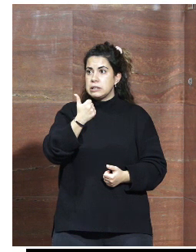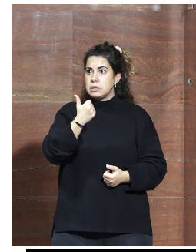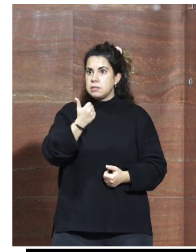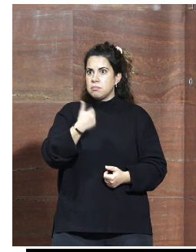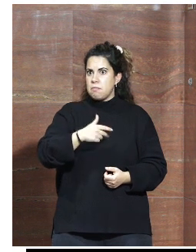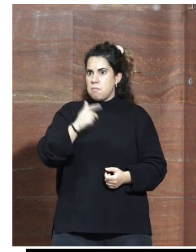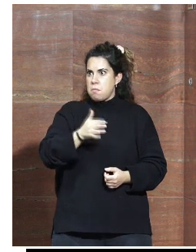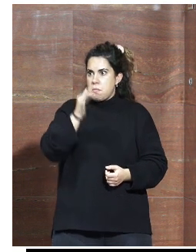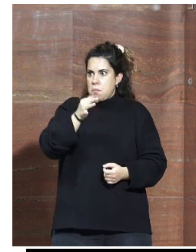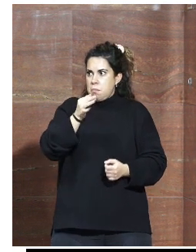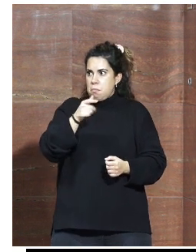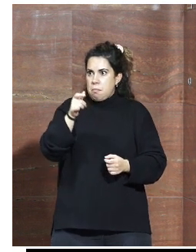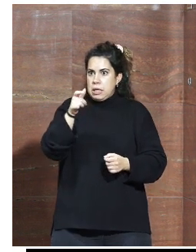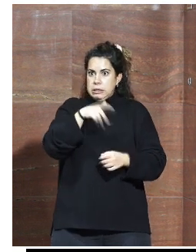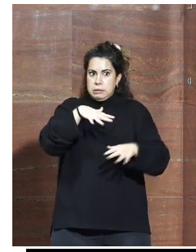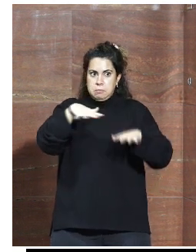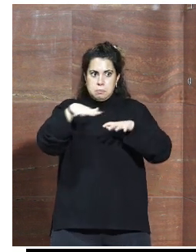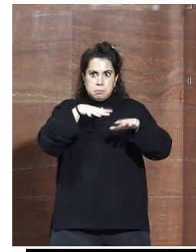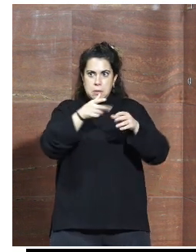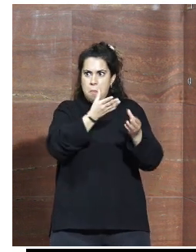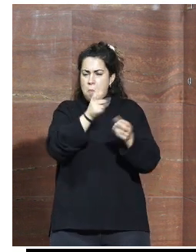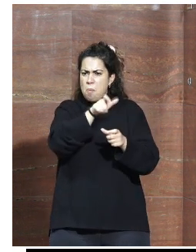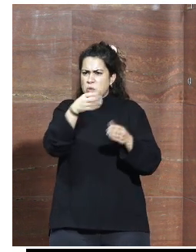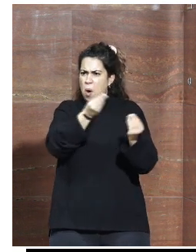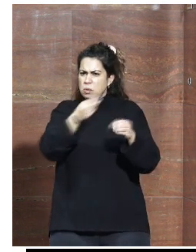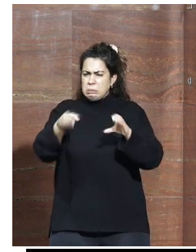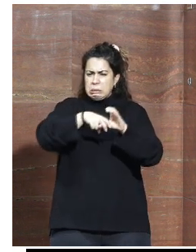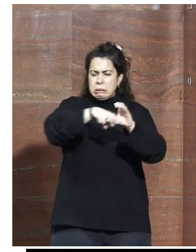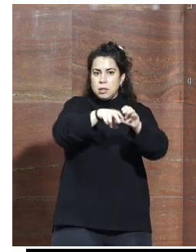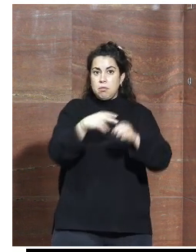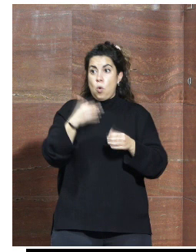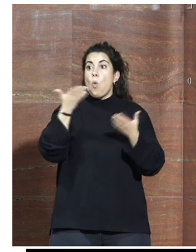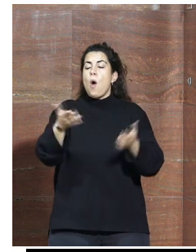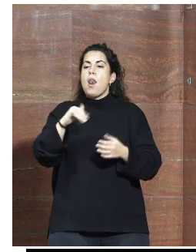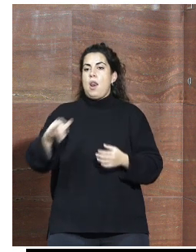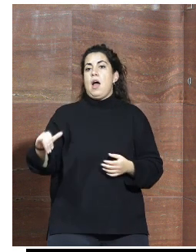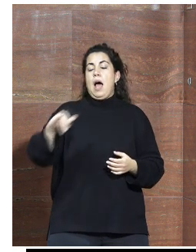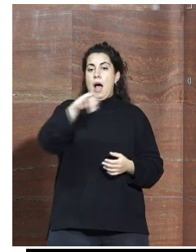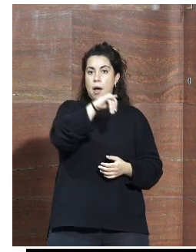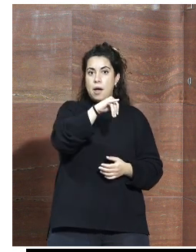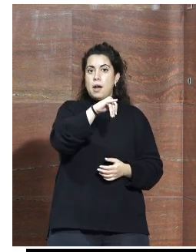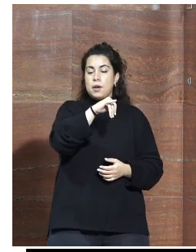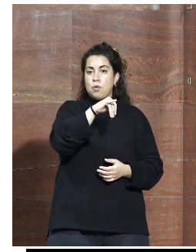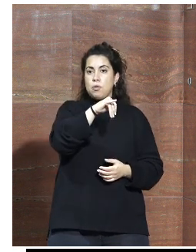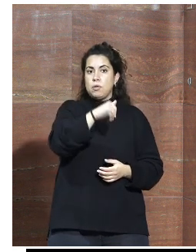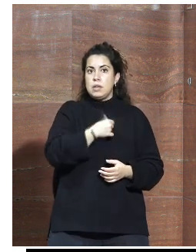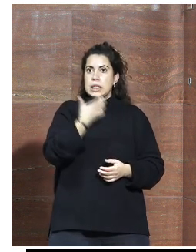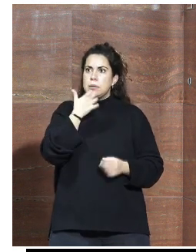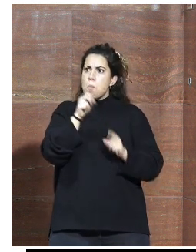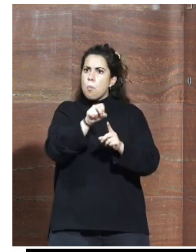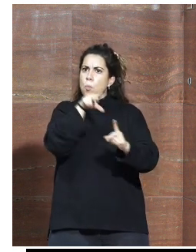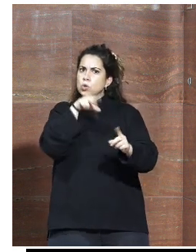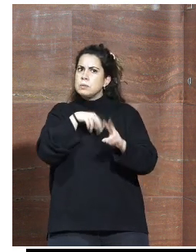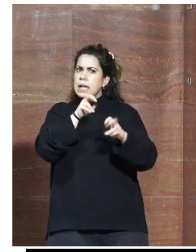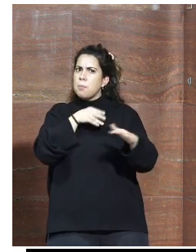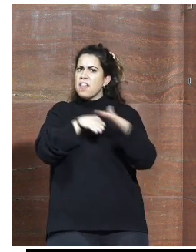el que más gente mueve con muchísima diferencia, es el transporte aéreo. El transporte aéreo, si lo vemos desde el punto de vista de